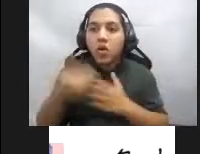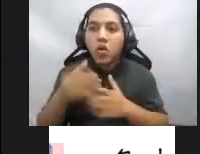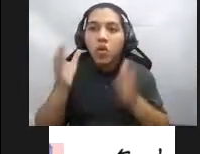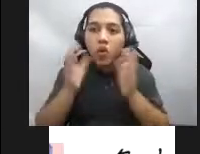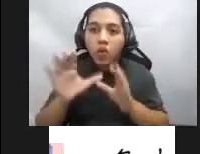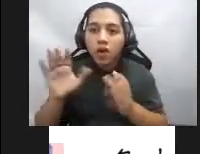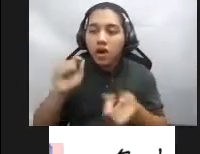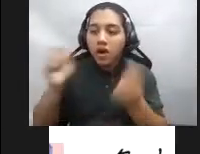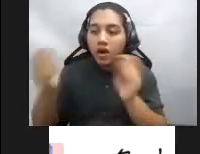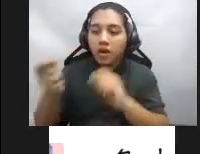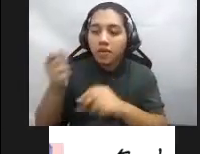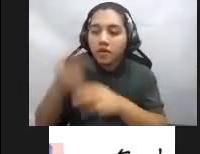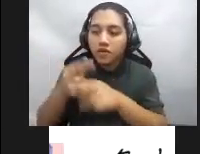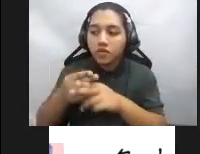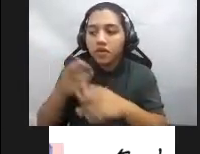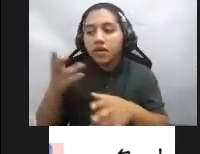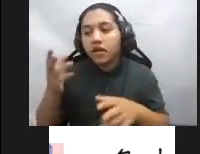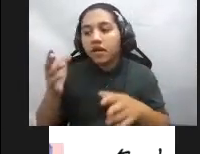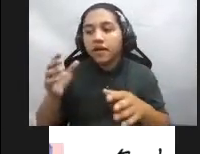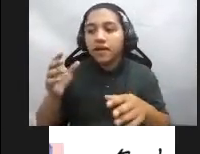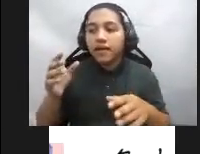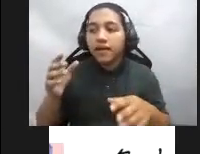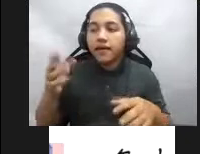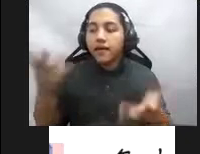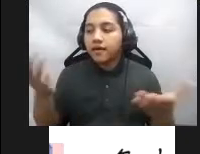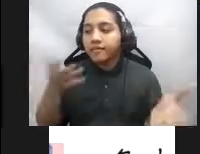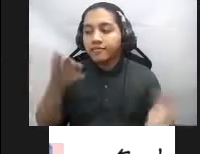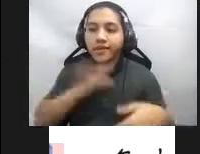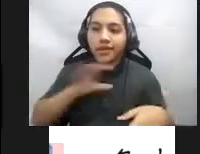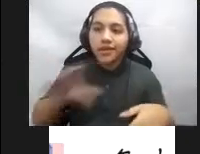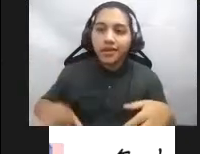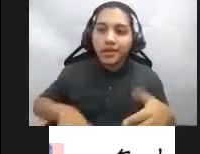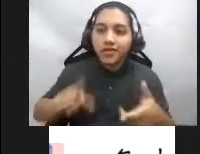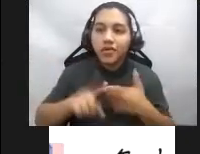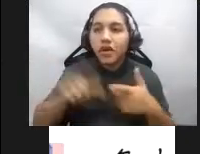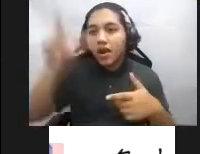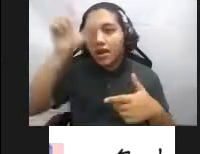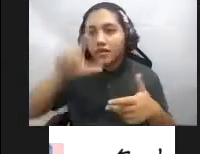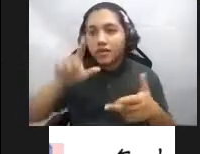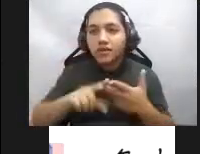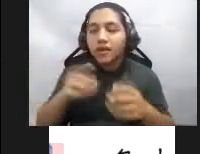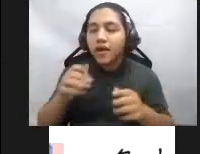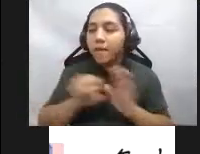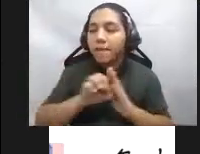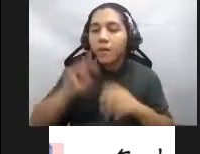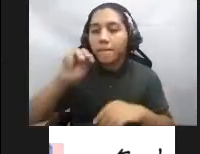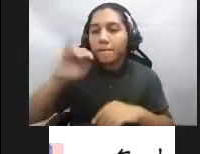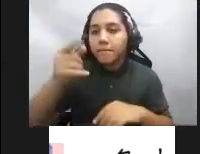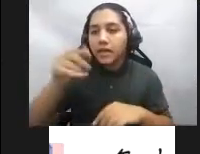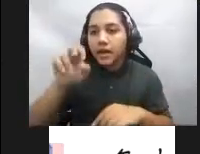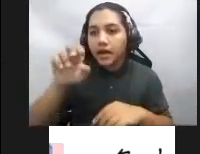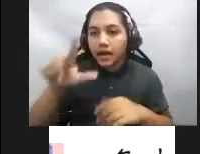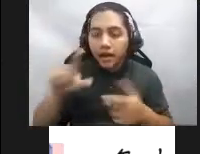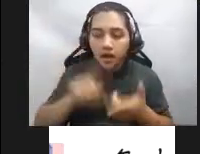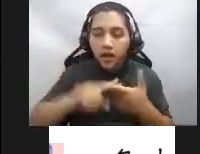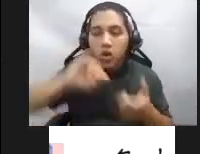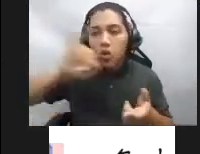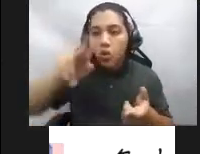cristiano, latino, Miguel, Juan, Lorenzo, etcétera,